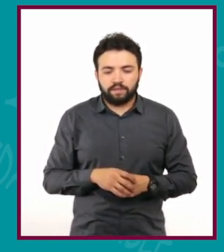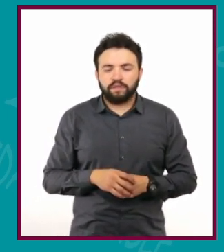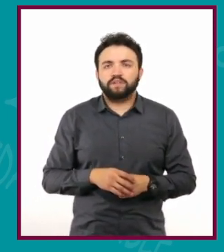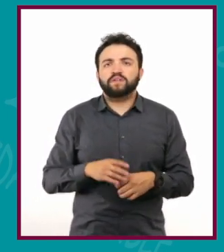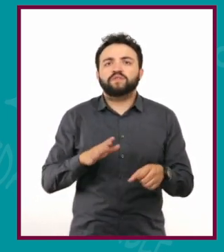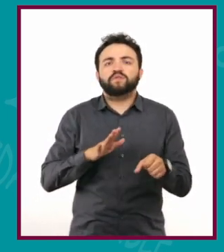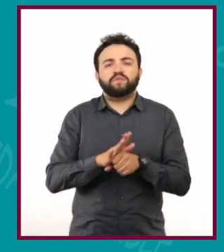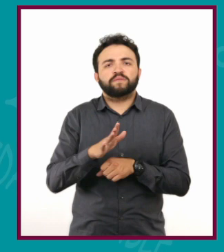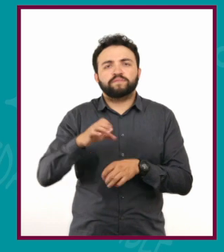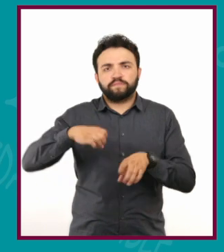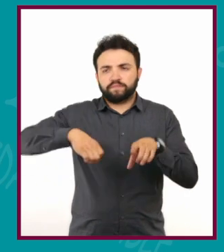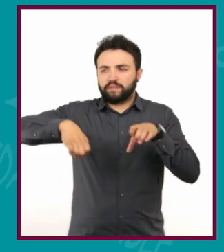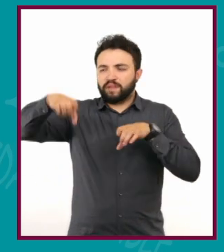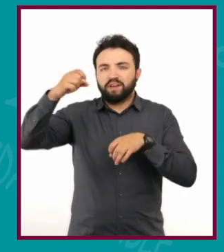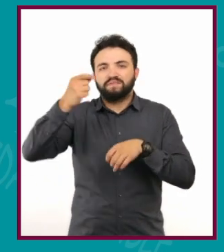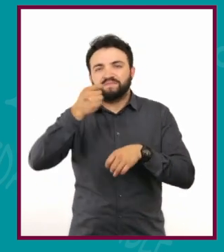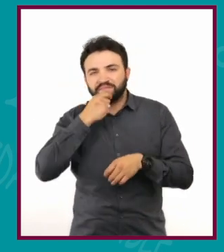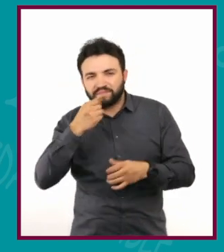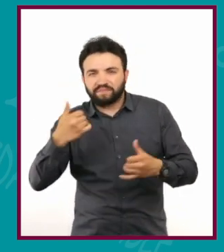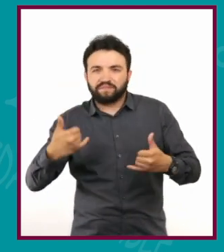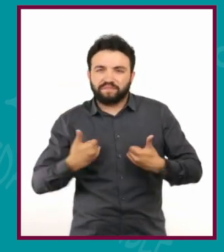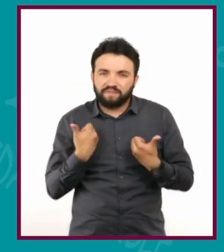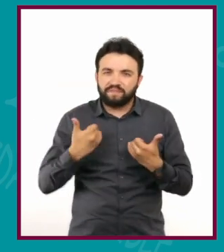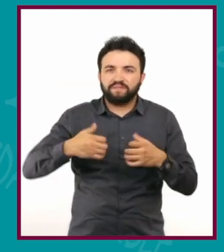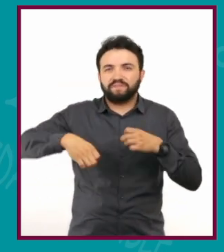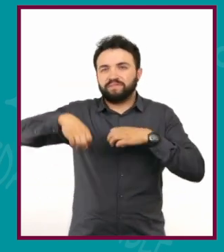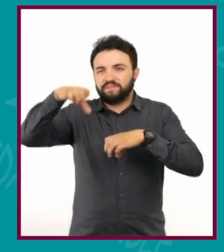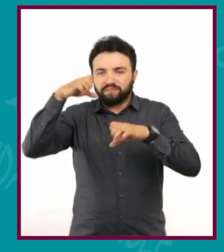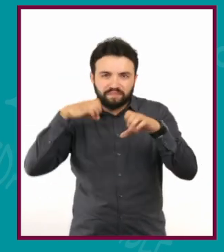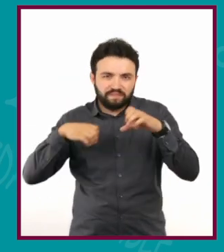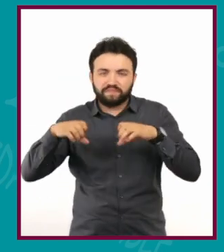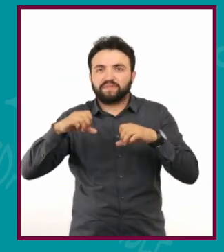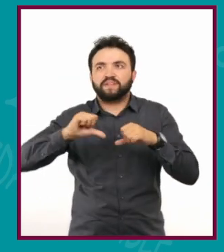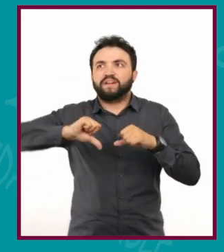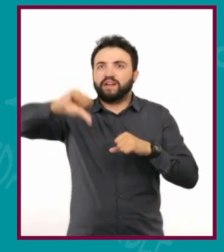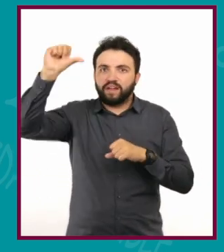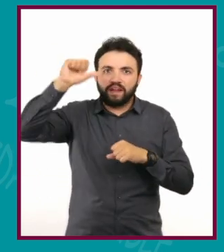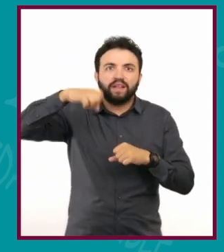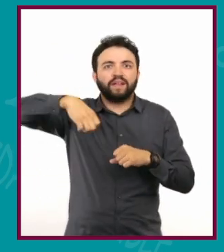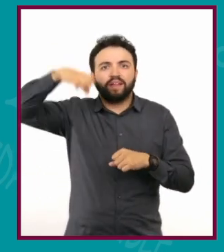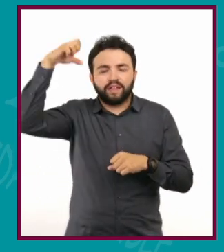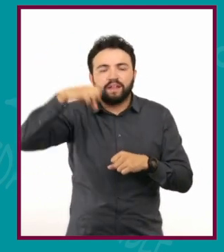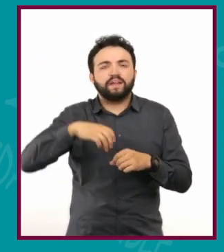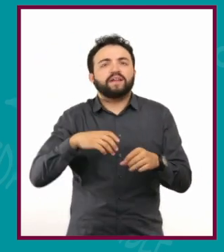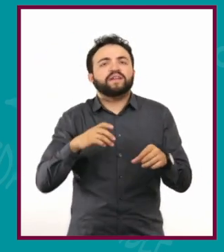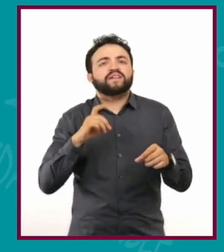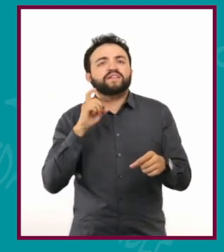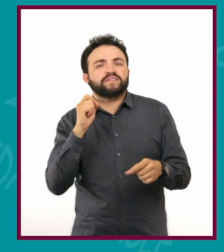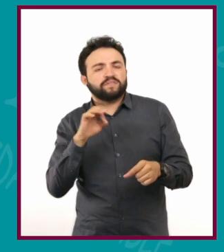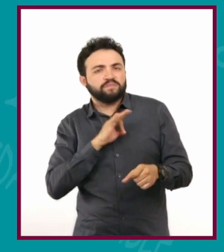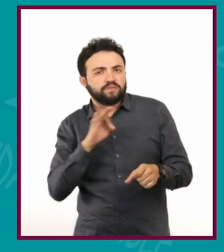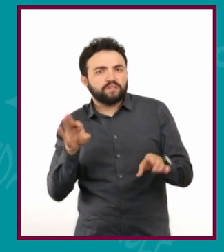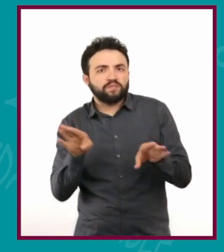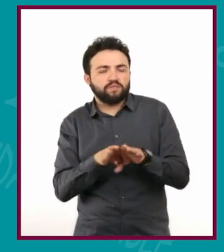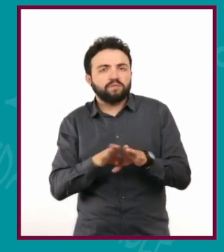Cada persona tiene diferentes formas de vivir la realidad. Cada edad tiene diferentes puntos